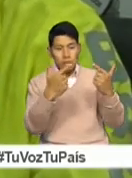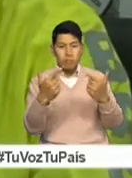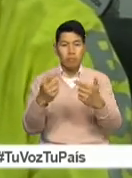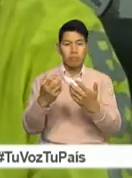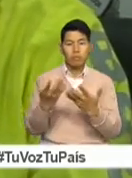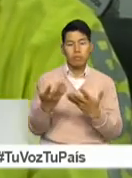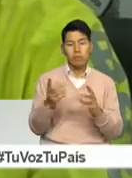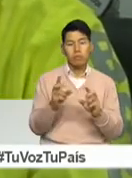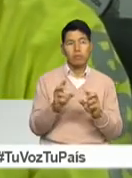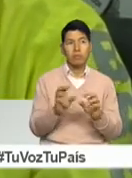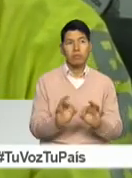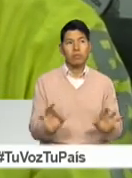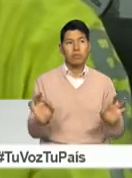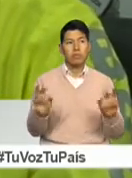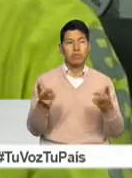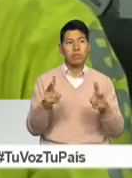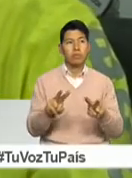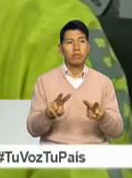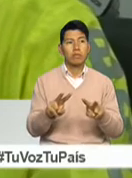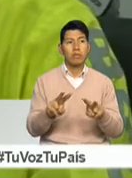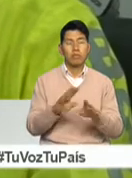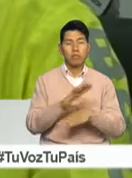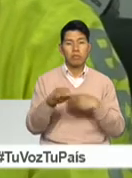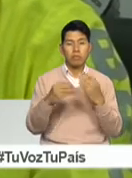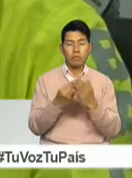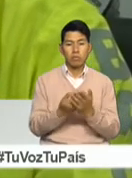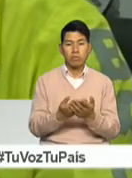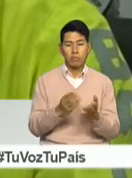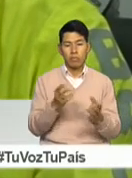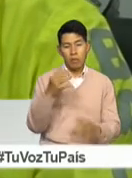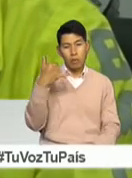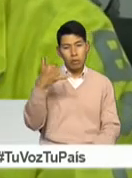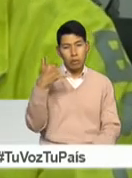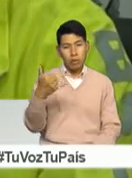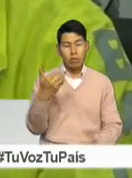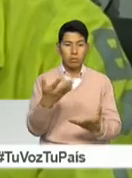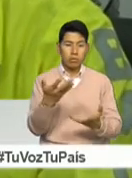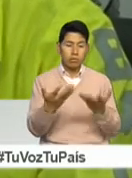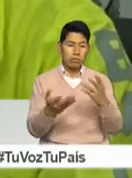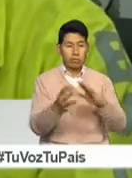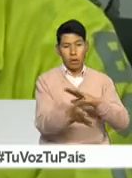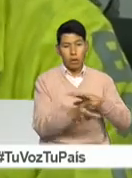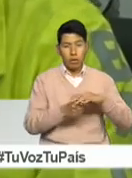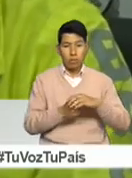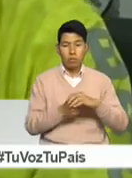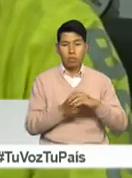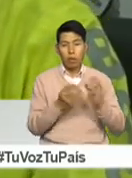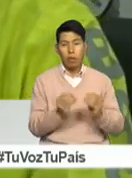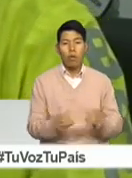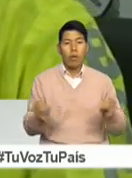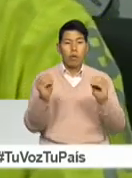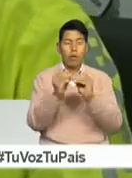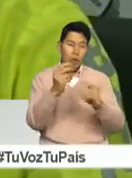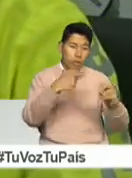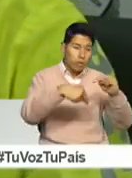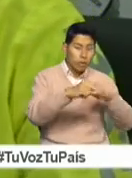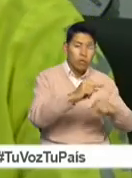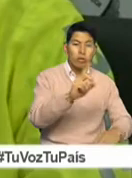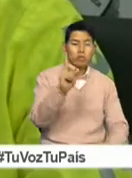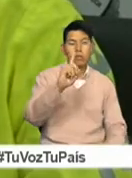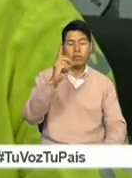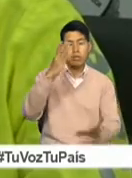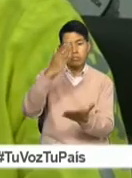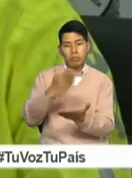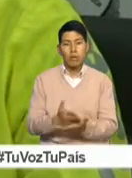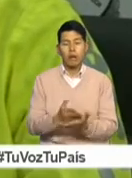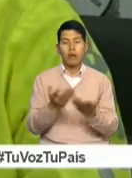delito portante chicos del delito para que precisamente estos celulares una vez sustraídos no puedan volverse a